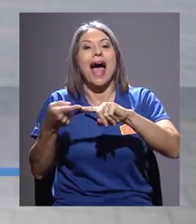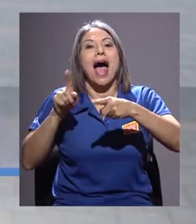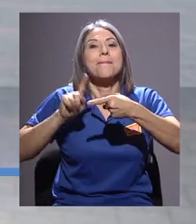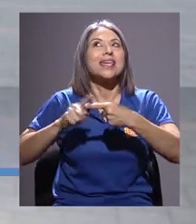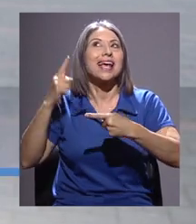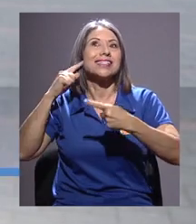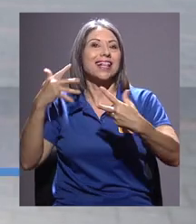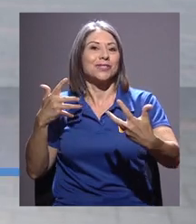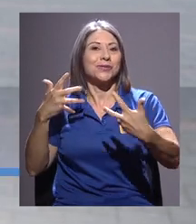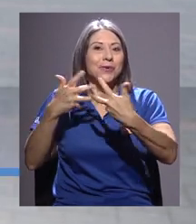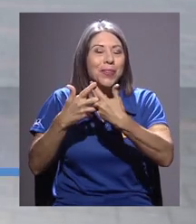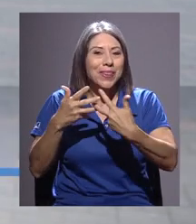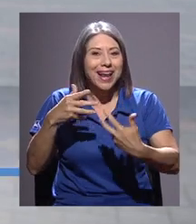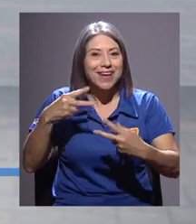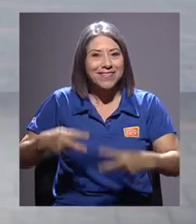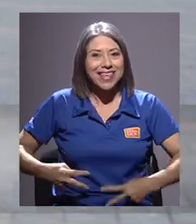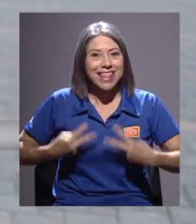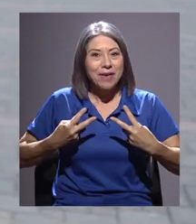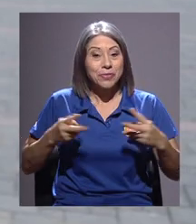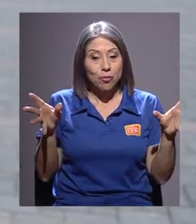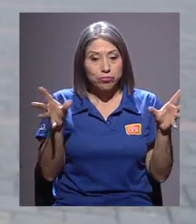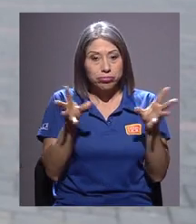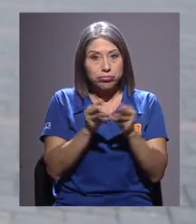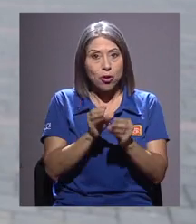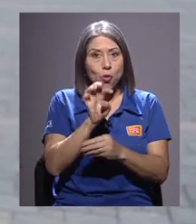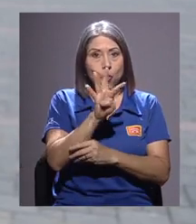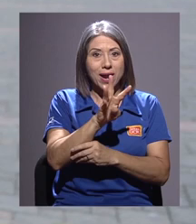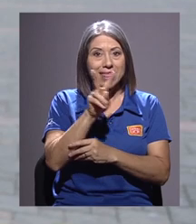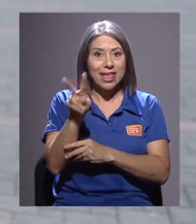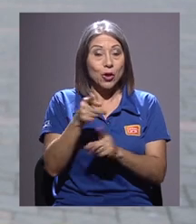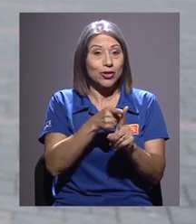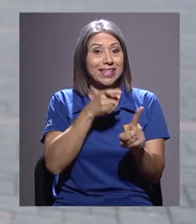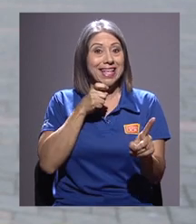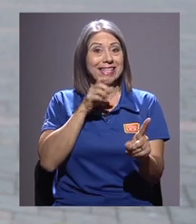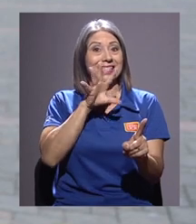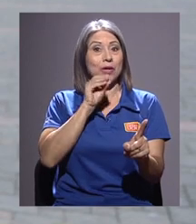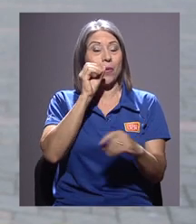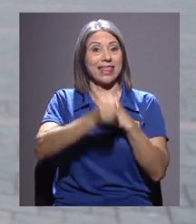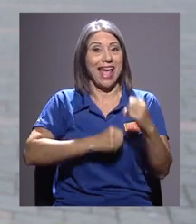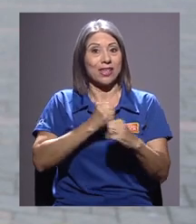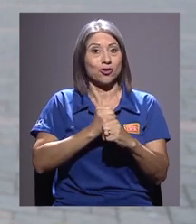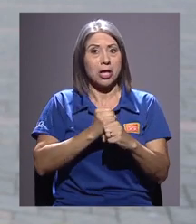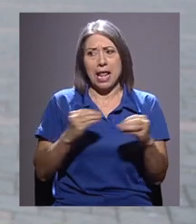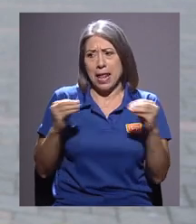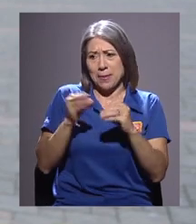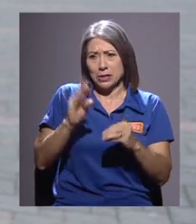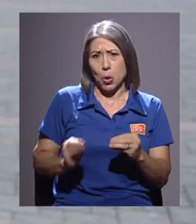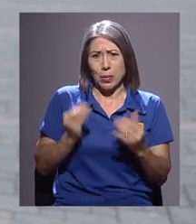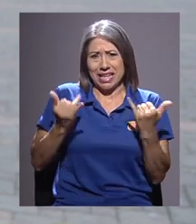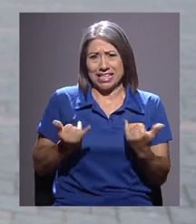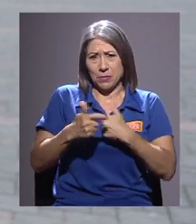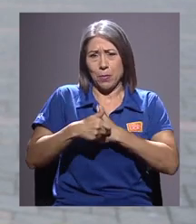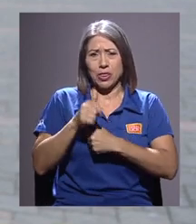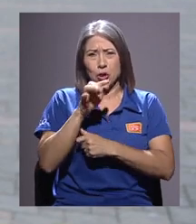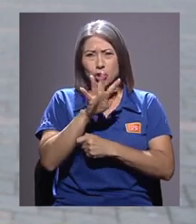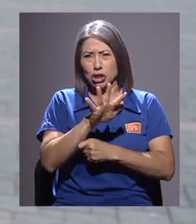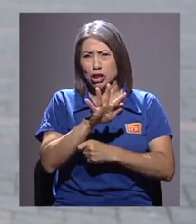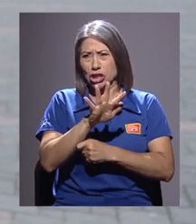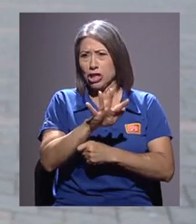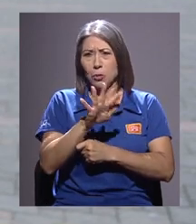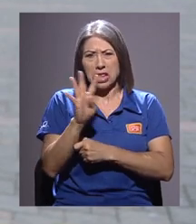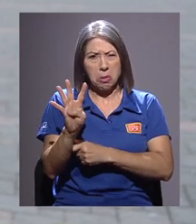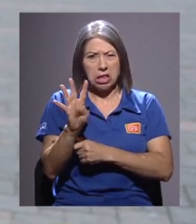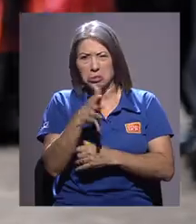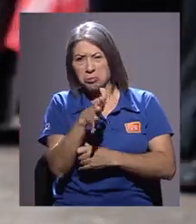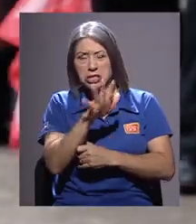Vida. Y son 42 y las edades vienen desde los 50 años, la menor en este momento tiene 54, 55